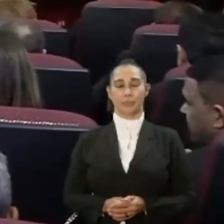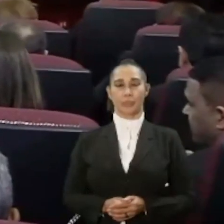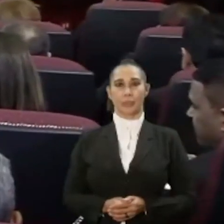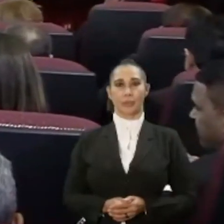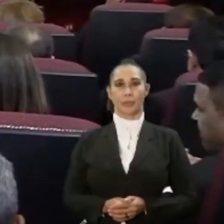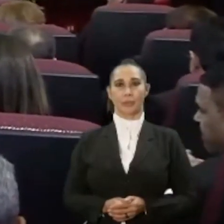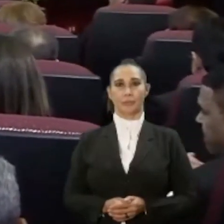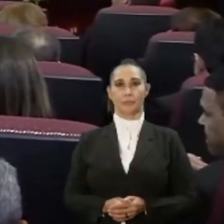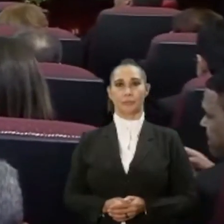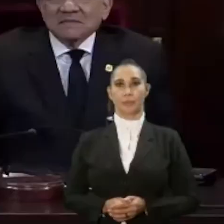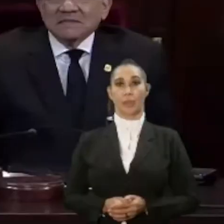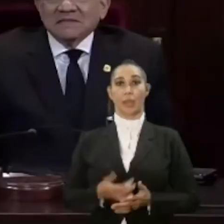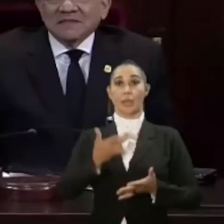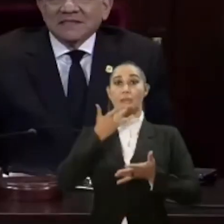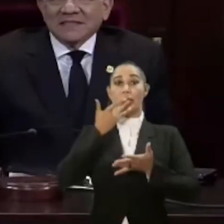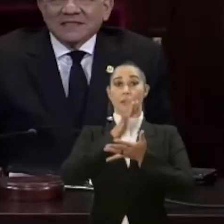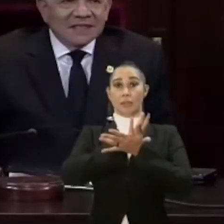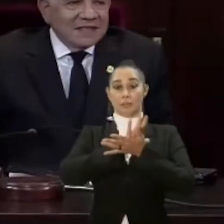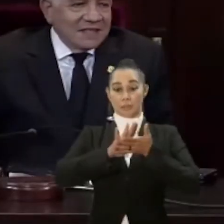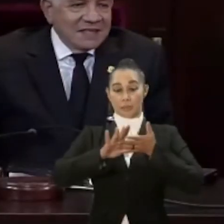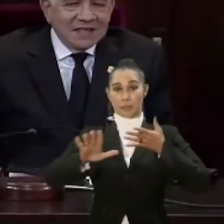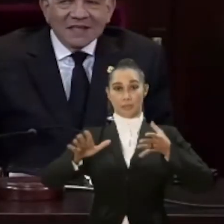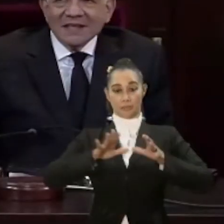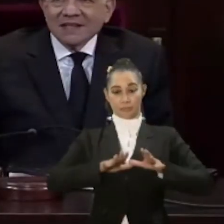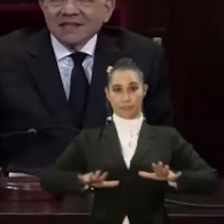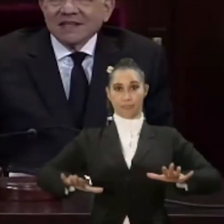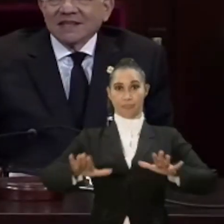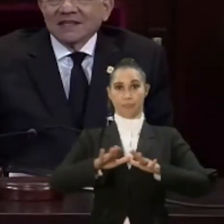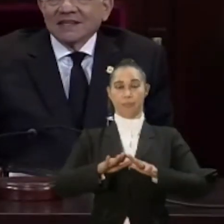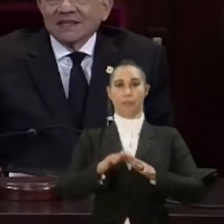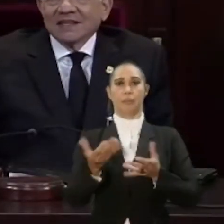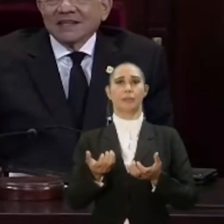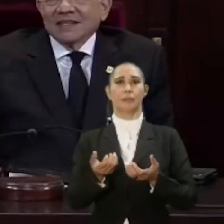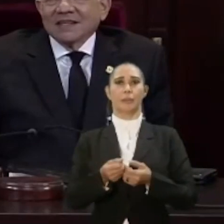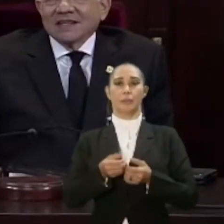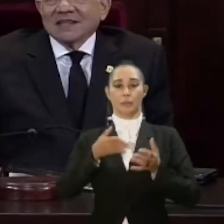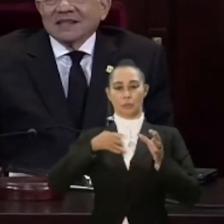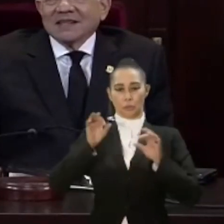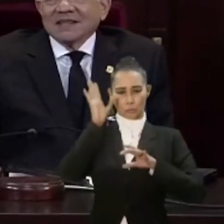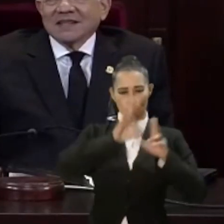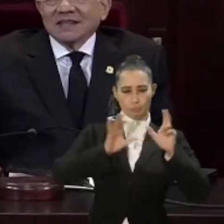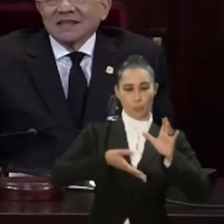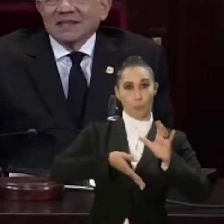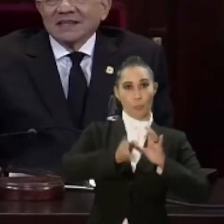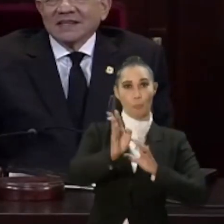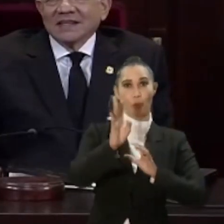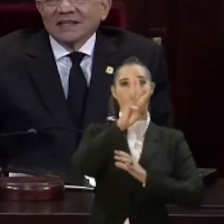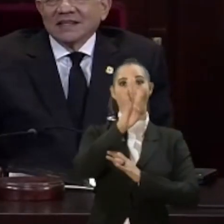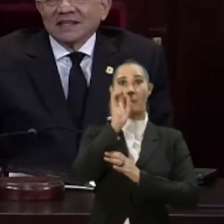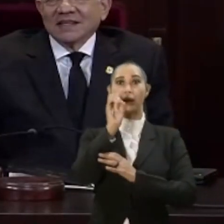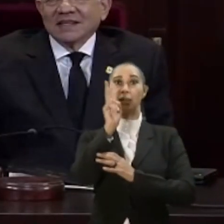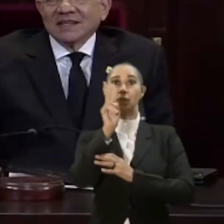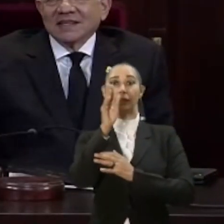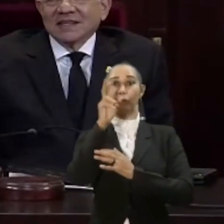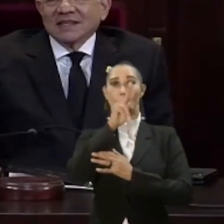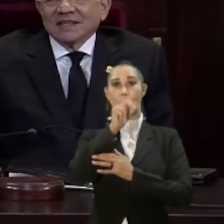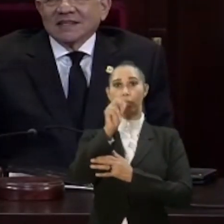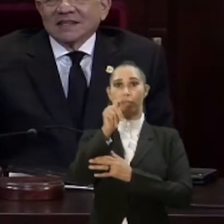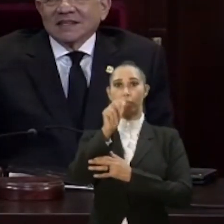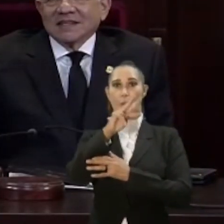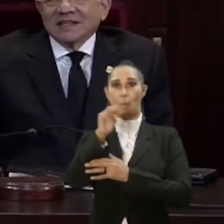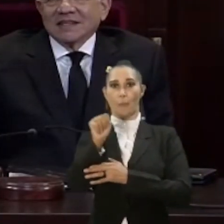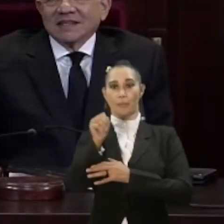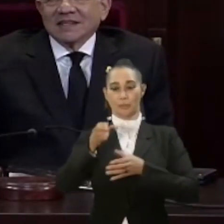En materia de saneamiento sanitario, estamos interviniendo 42 kilómetros